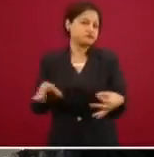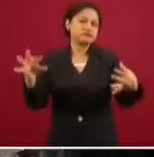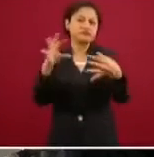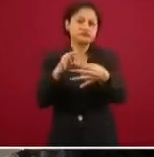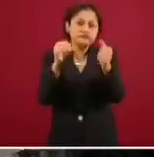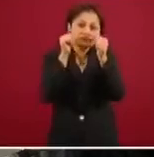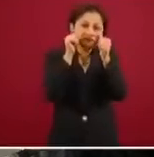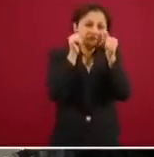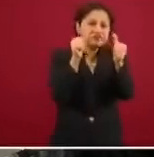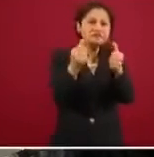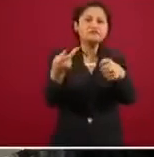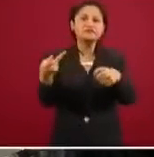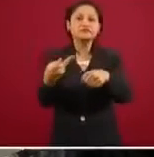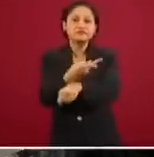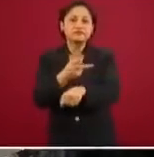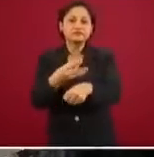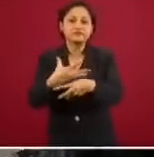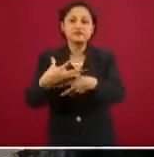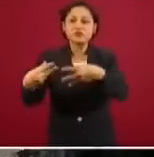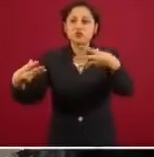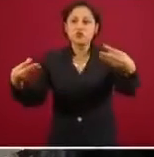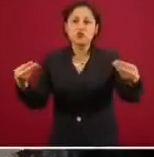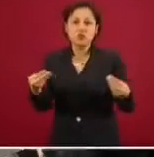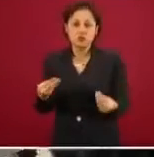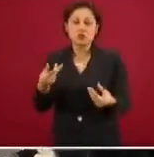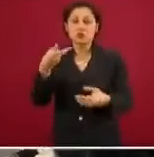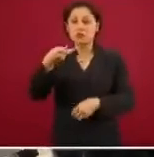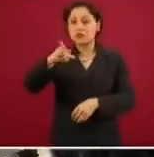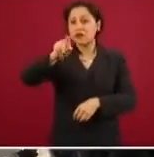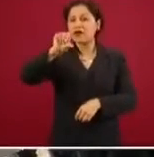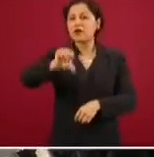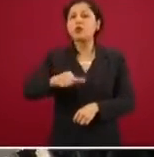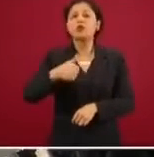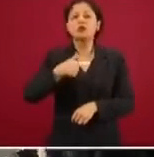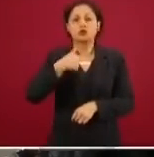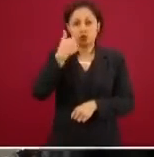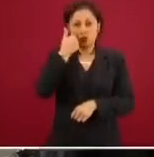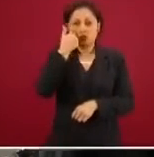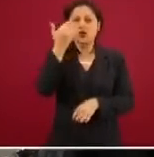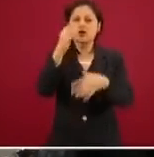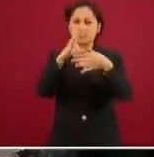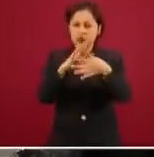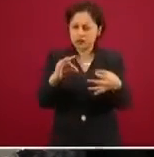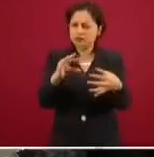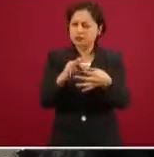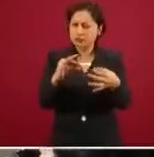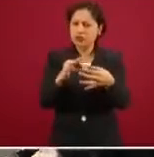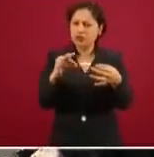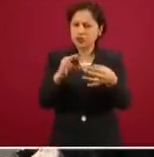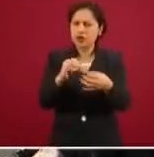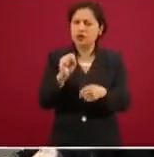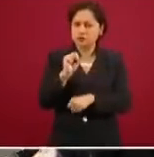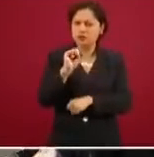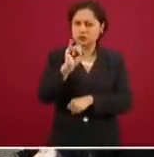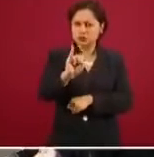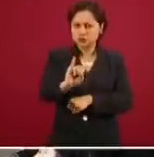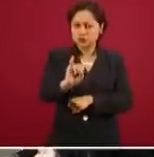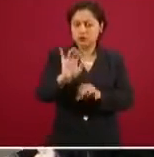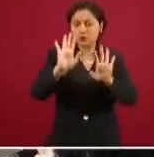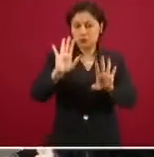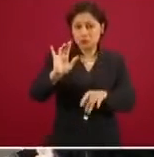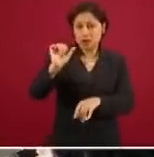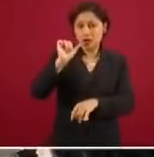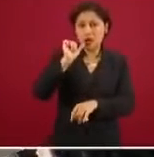epidemia y hoy me gustaría hacer algunas consideraciones. A reserva de presentar el informe, yo creo que podríamos usar el informe que presenté